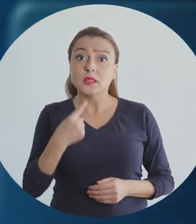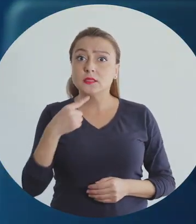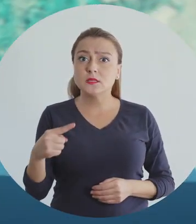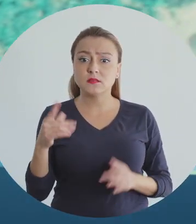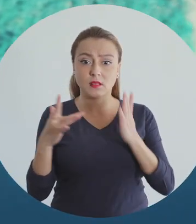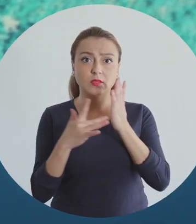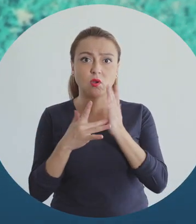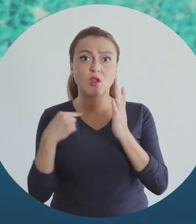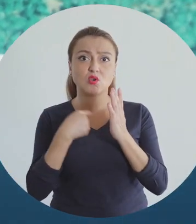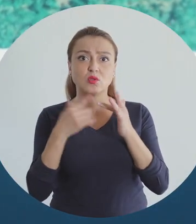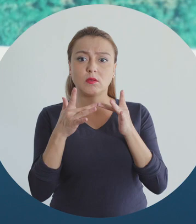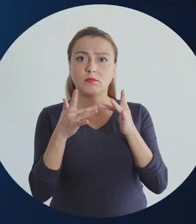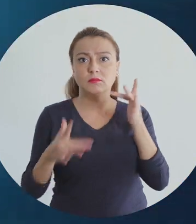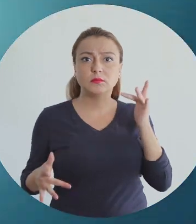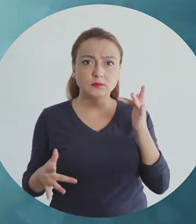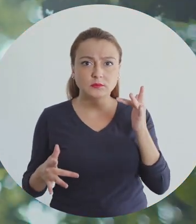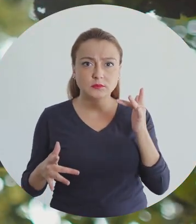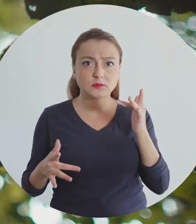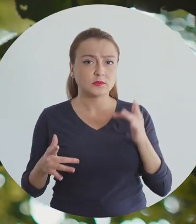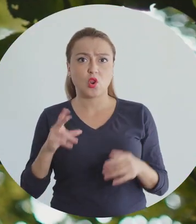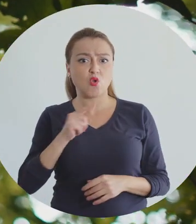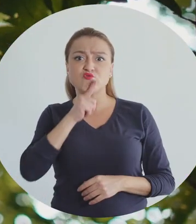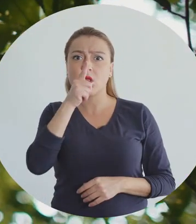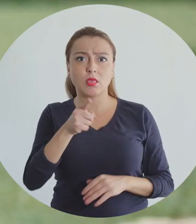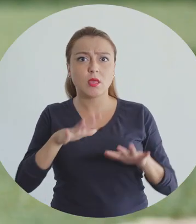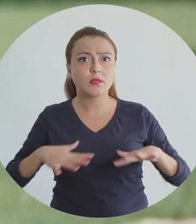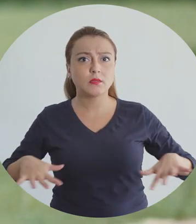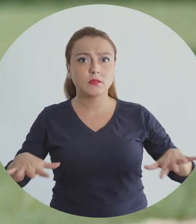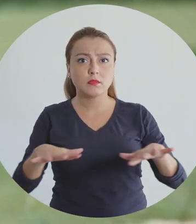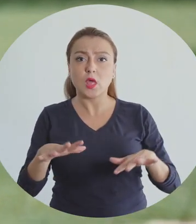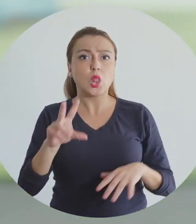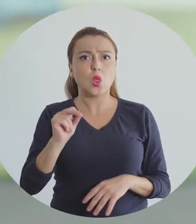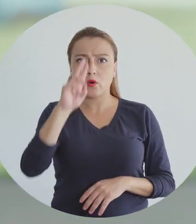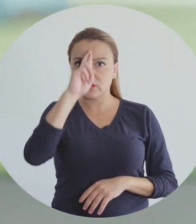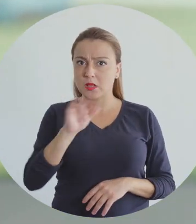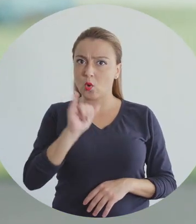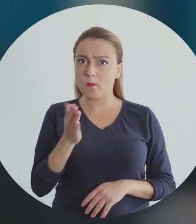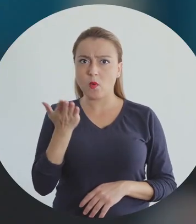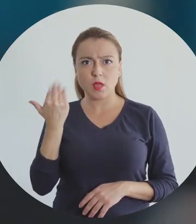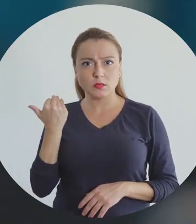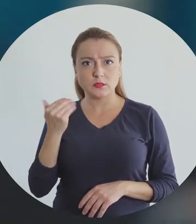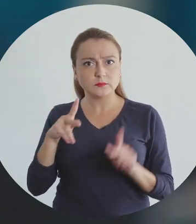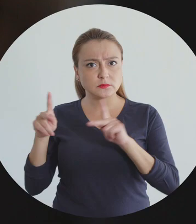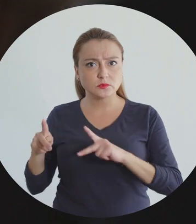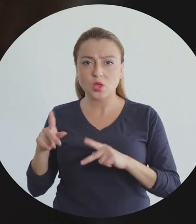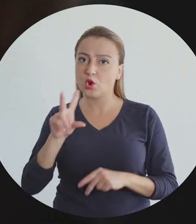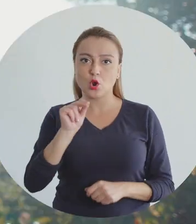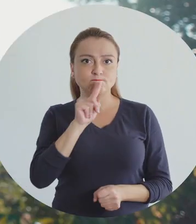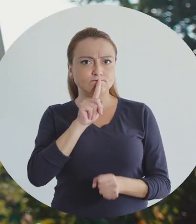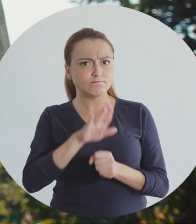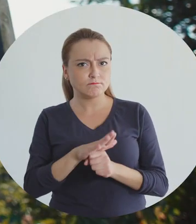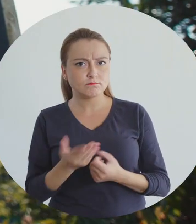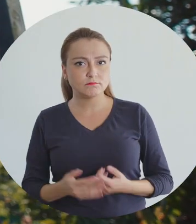Dicen que la tecnología nos desconectó y nos sacó los pies de la tierra. Que no respetamos como las personas de antes, que no nos